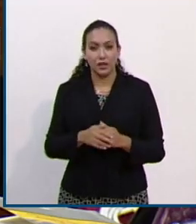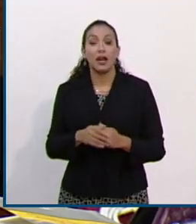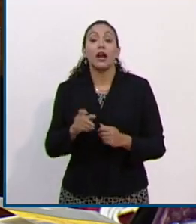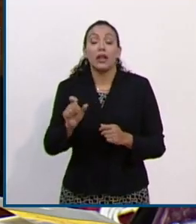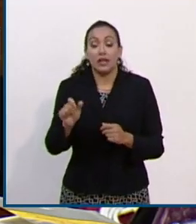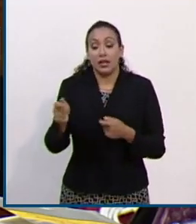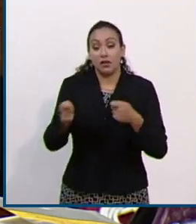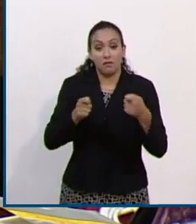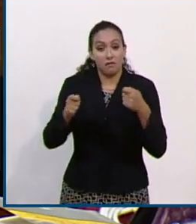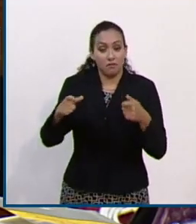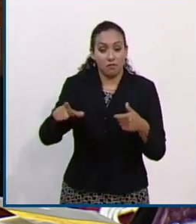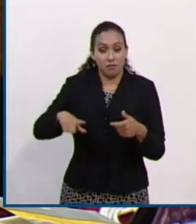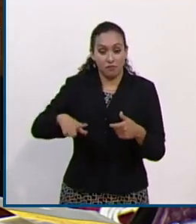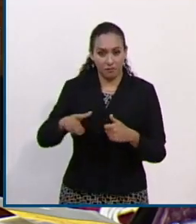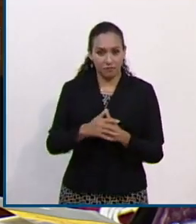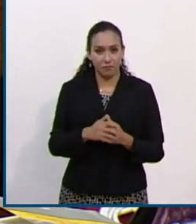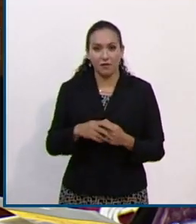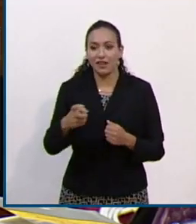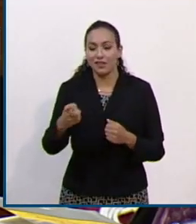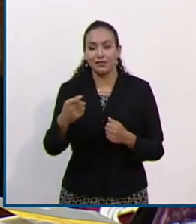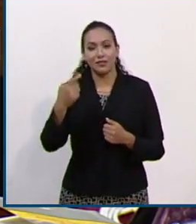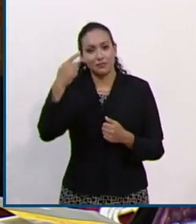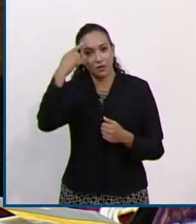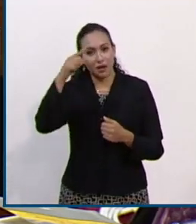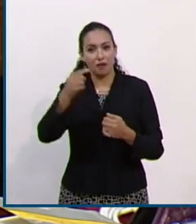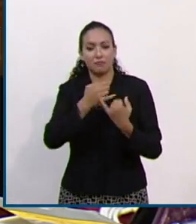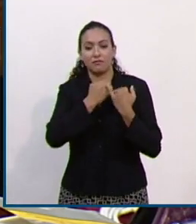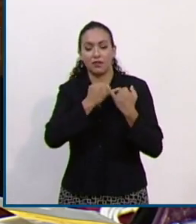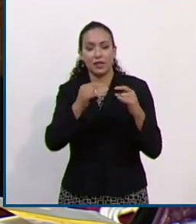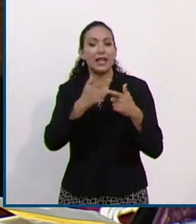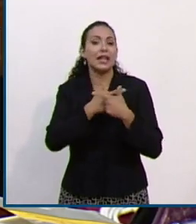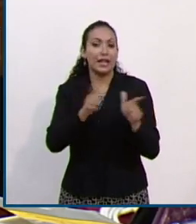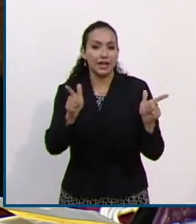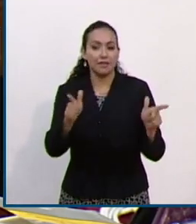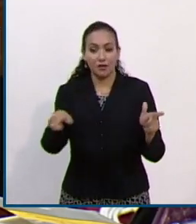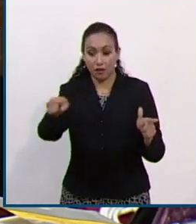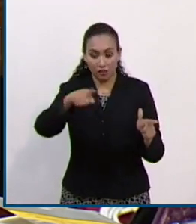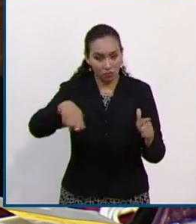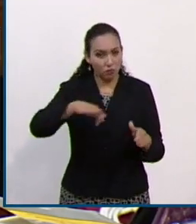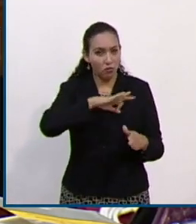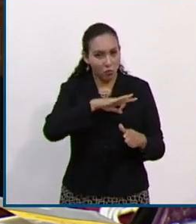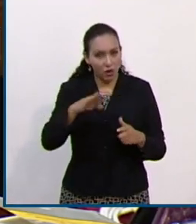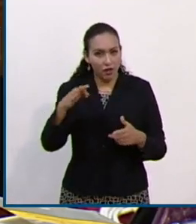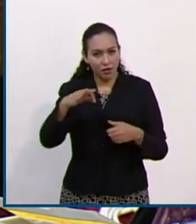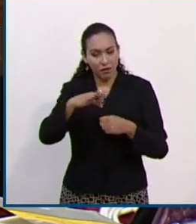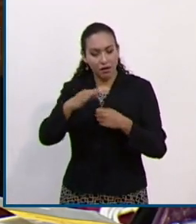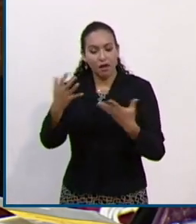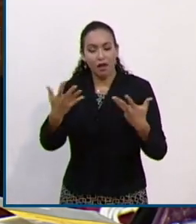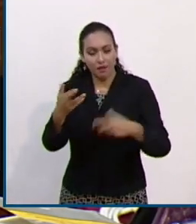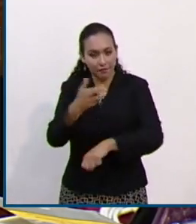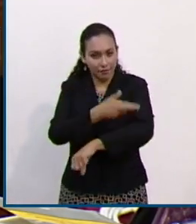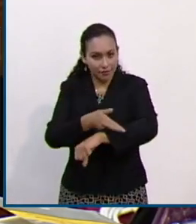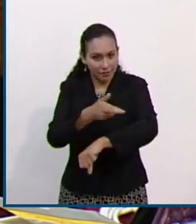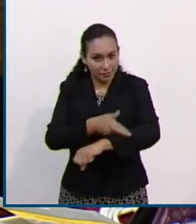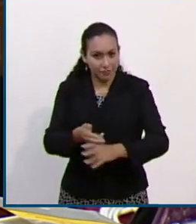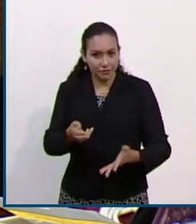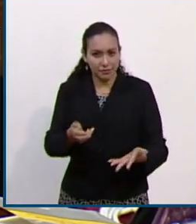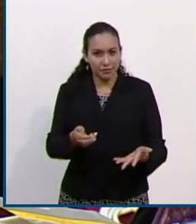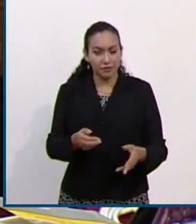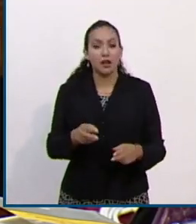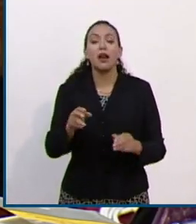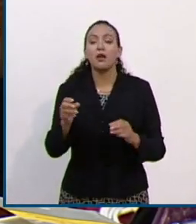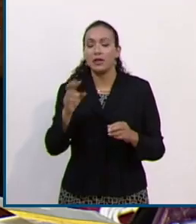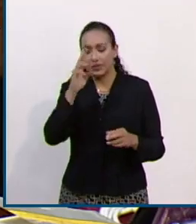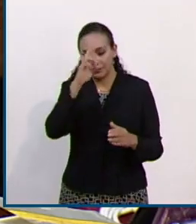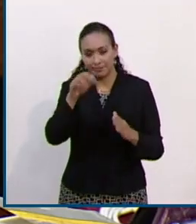estados, es parte de la libertad de configuración con la que cuentan para proceder como corresponda en términos del